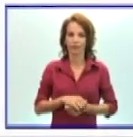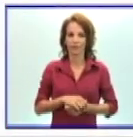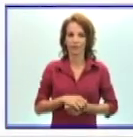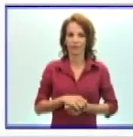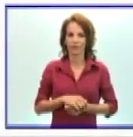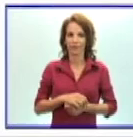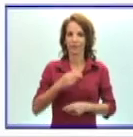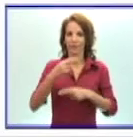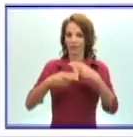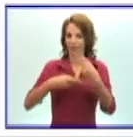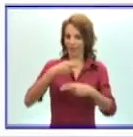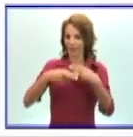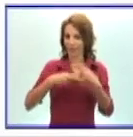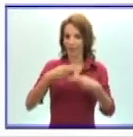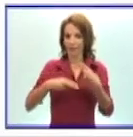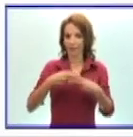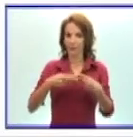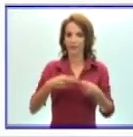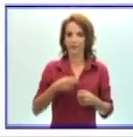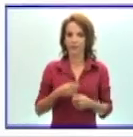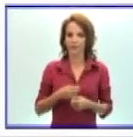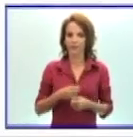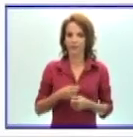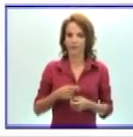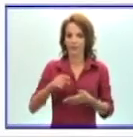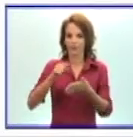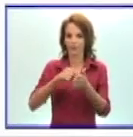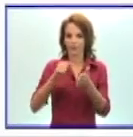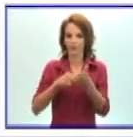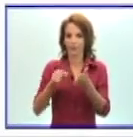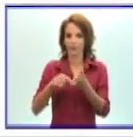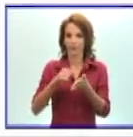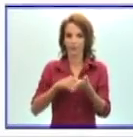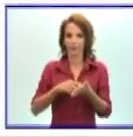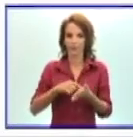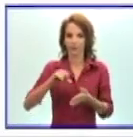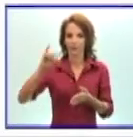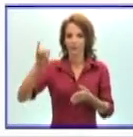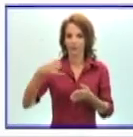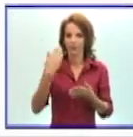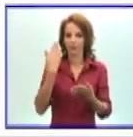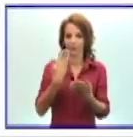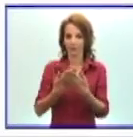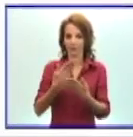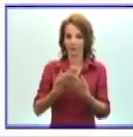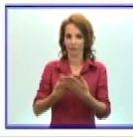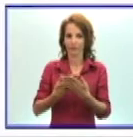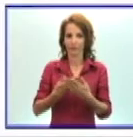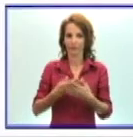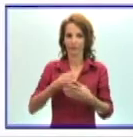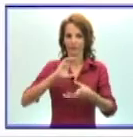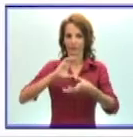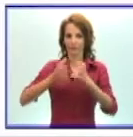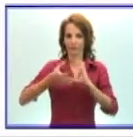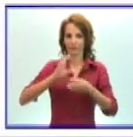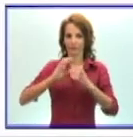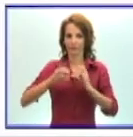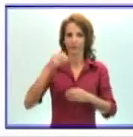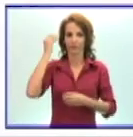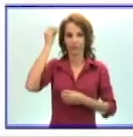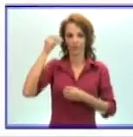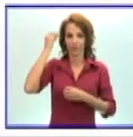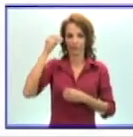realizar los cálculos necesarios y comprobar una hipótesis. Pero que entre esta tecnología y la